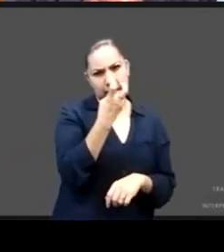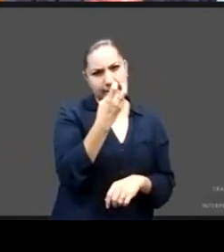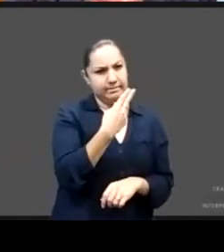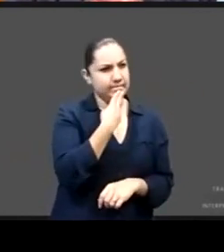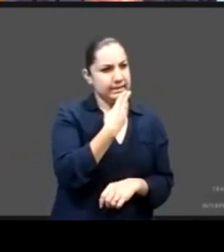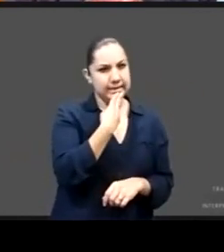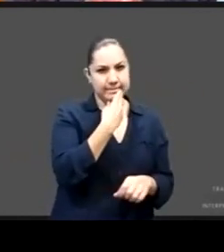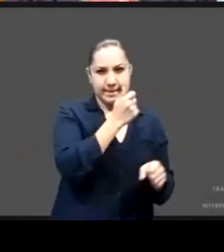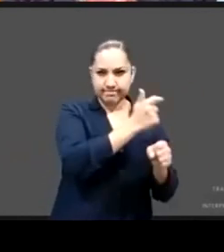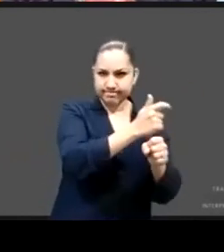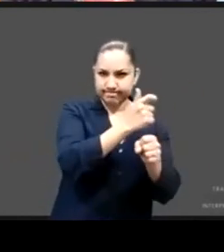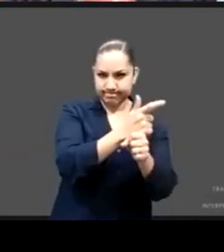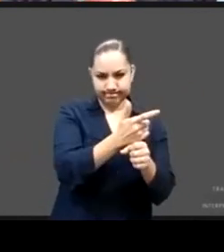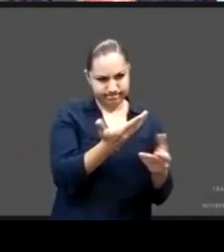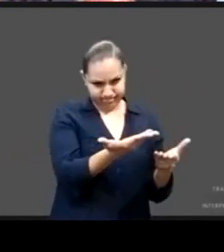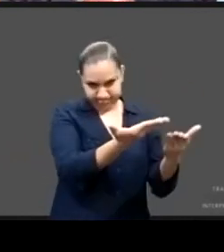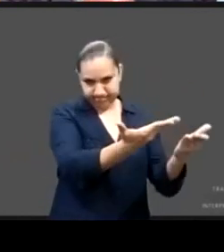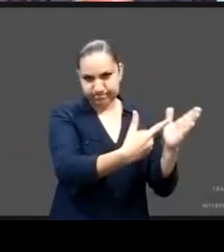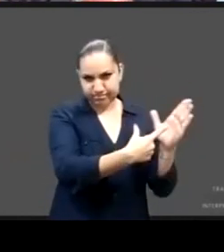Muchas gracias, Luis.